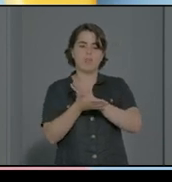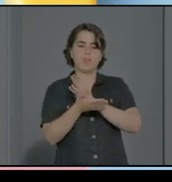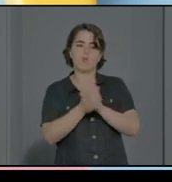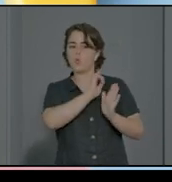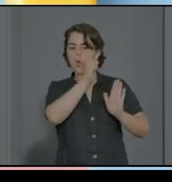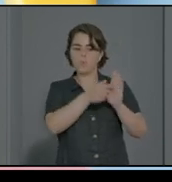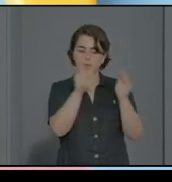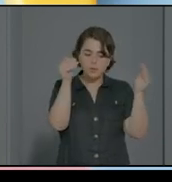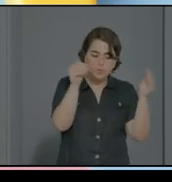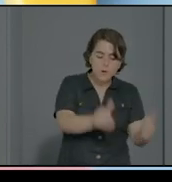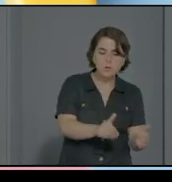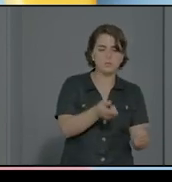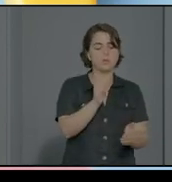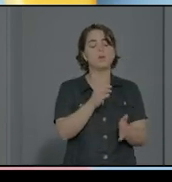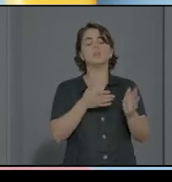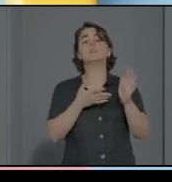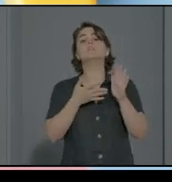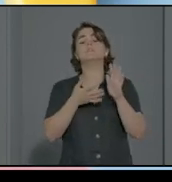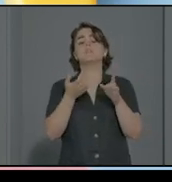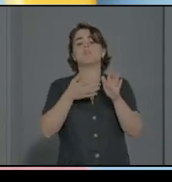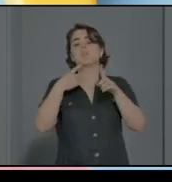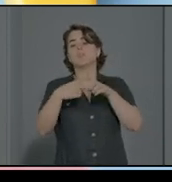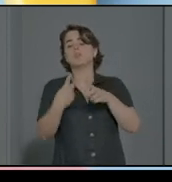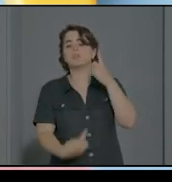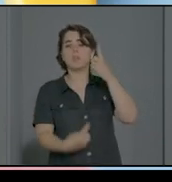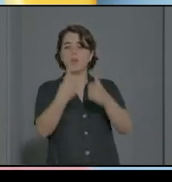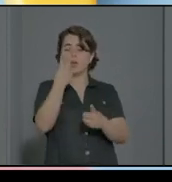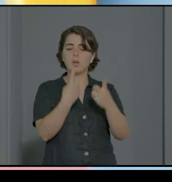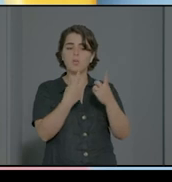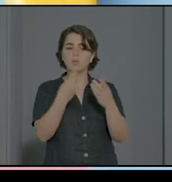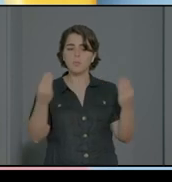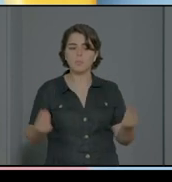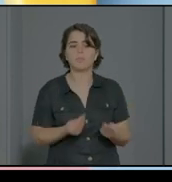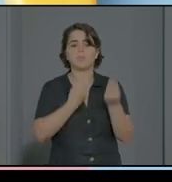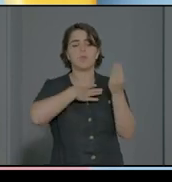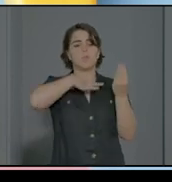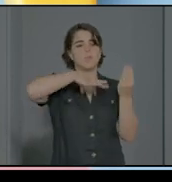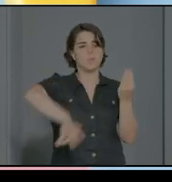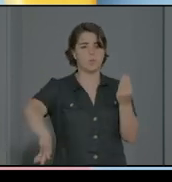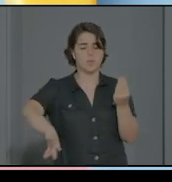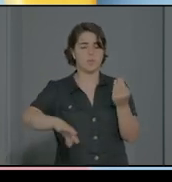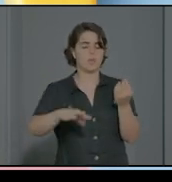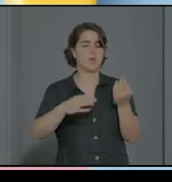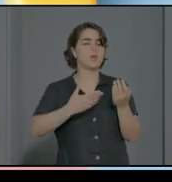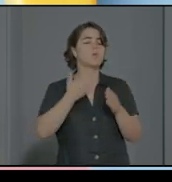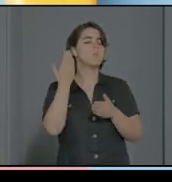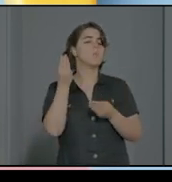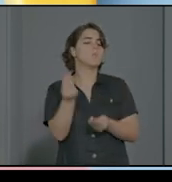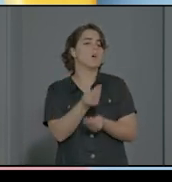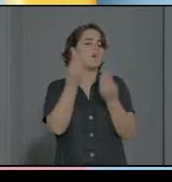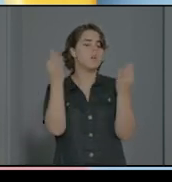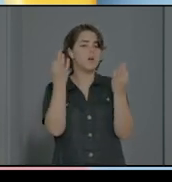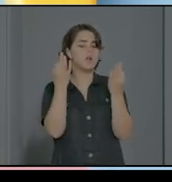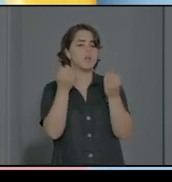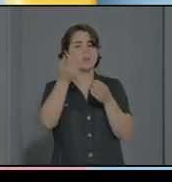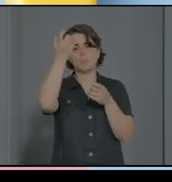tenga unos elementos que puedan mejorar la visión a nivel de organización mental de los